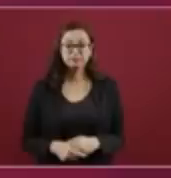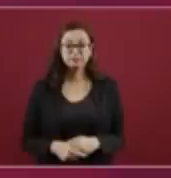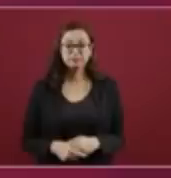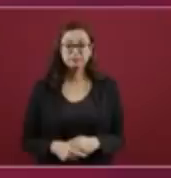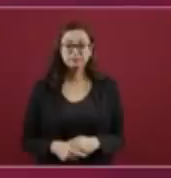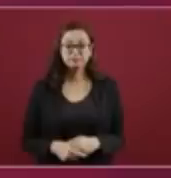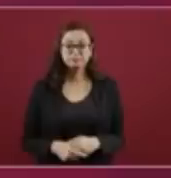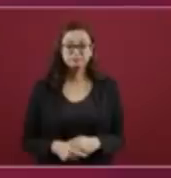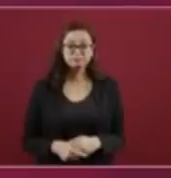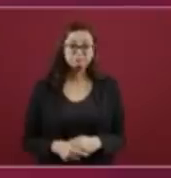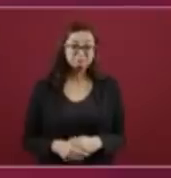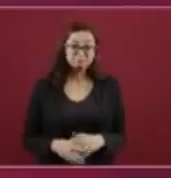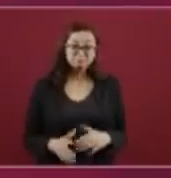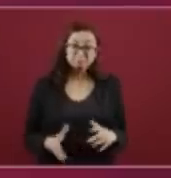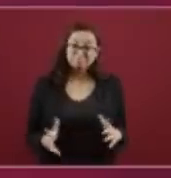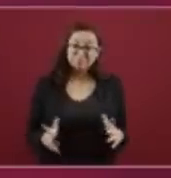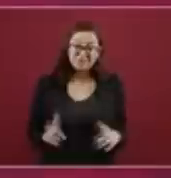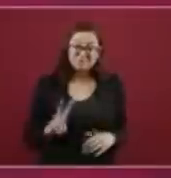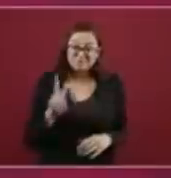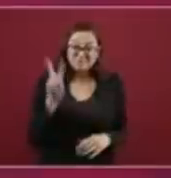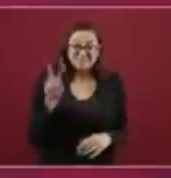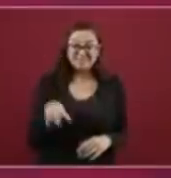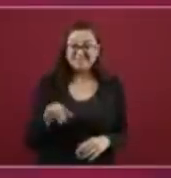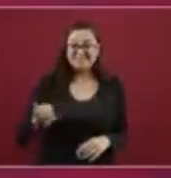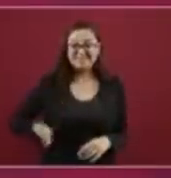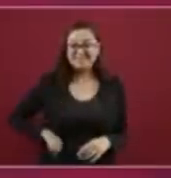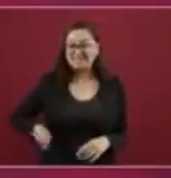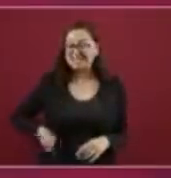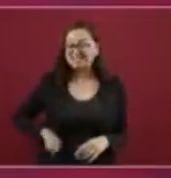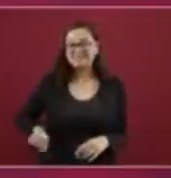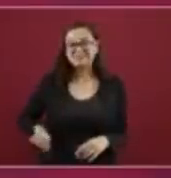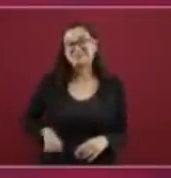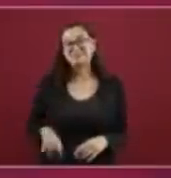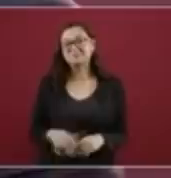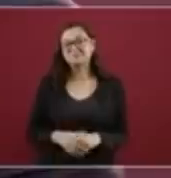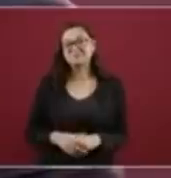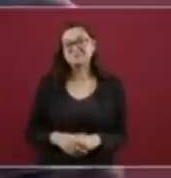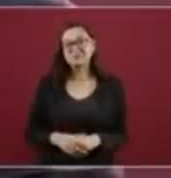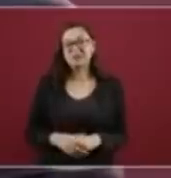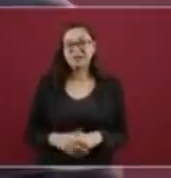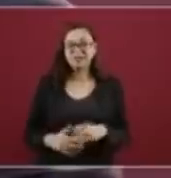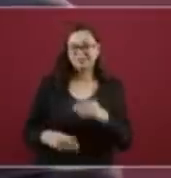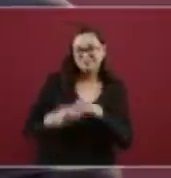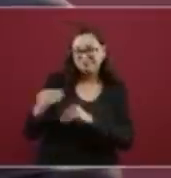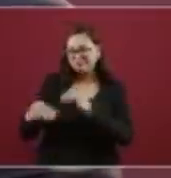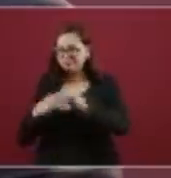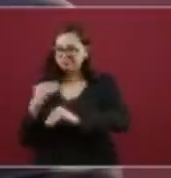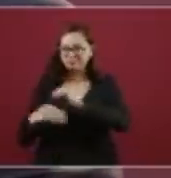además es interesantísimo, no se aburre uno cuando hay polémica,